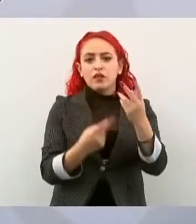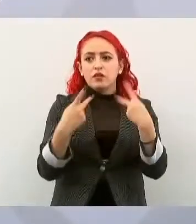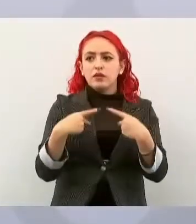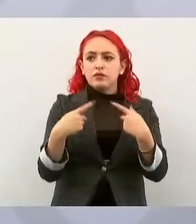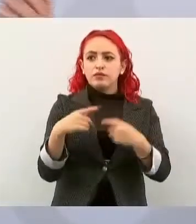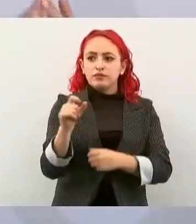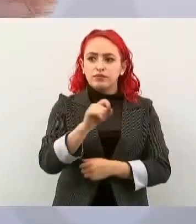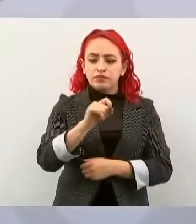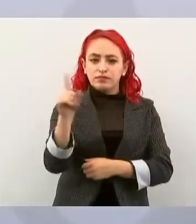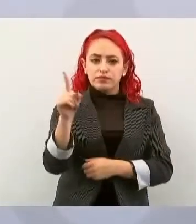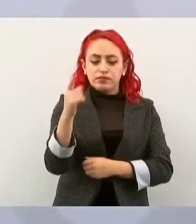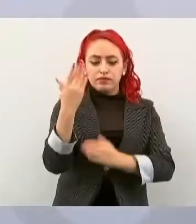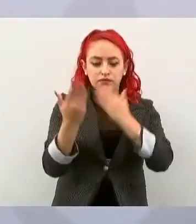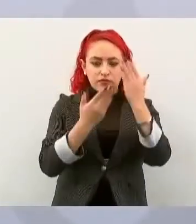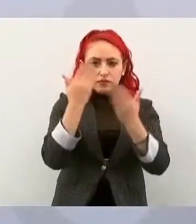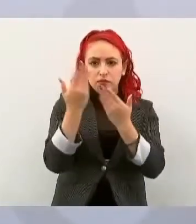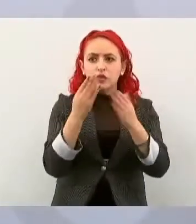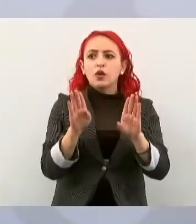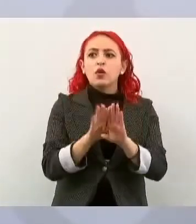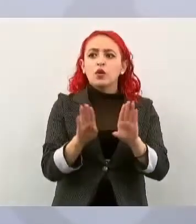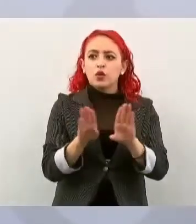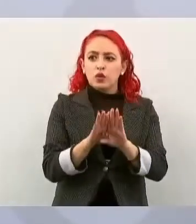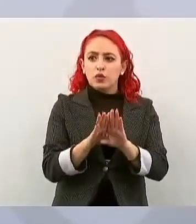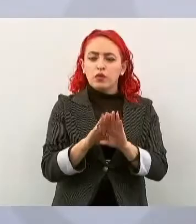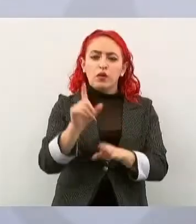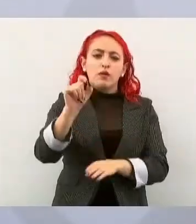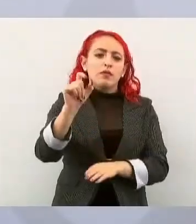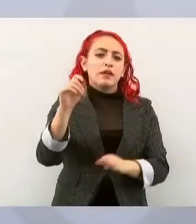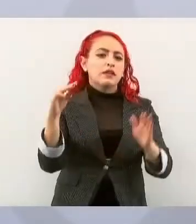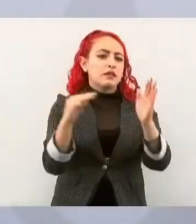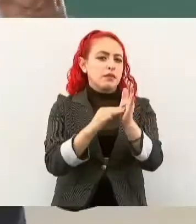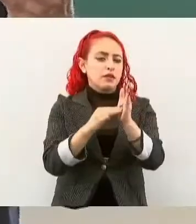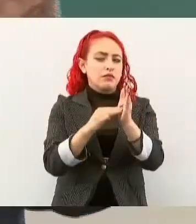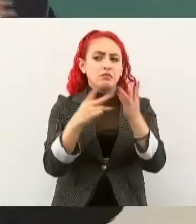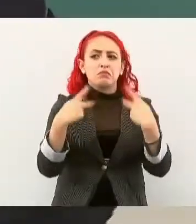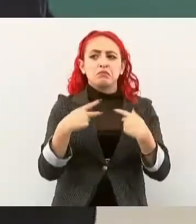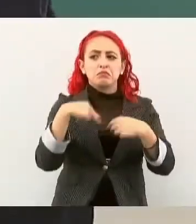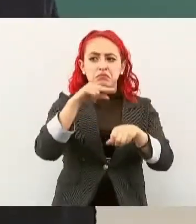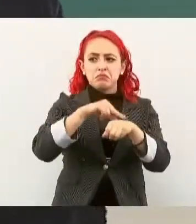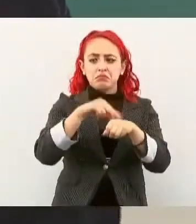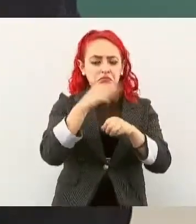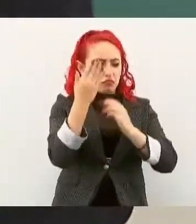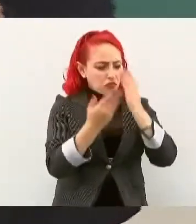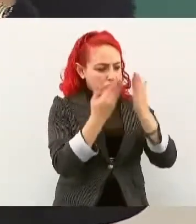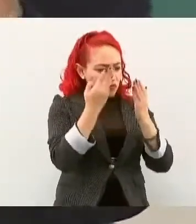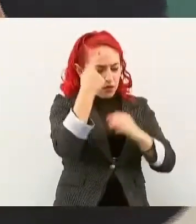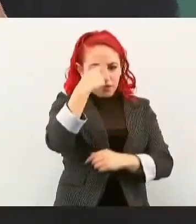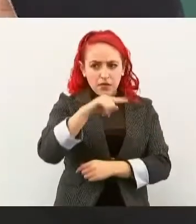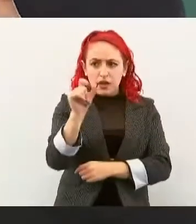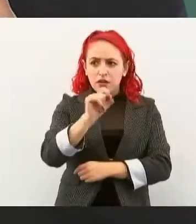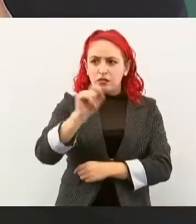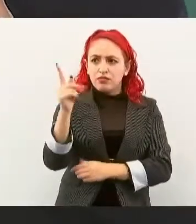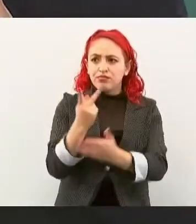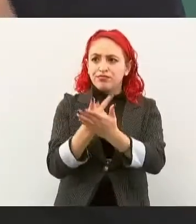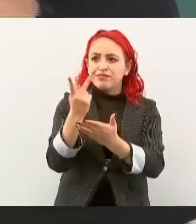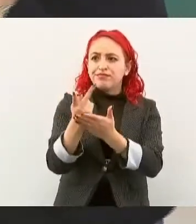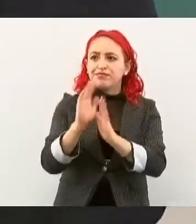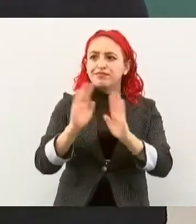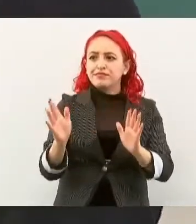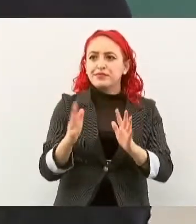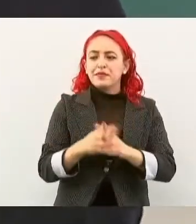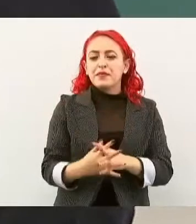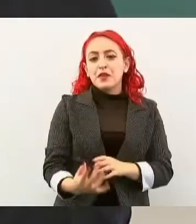especialistas estudiando, como 20,000, ¿sí? Y ya van a salir